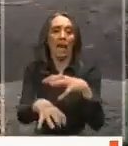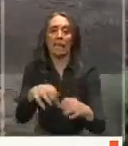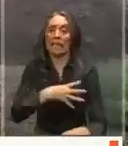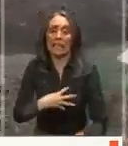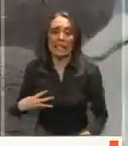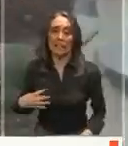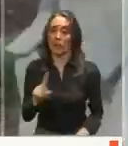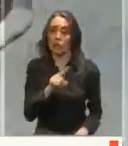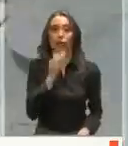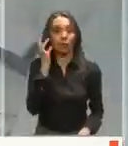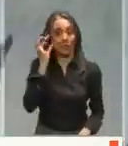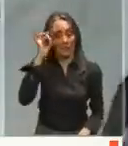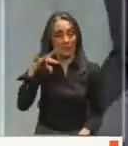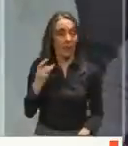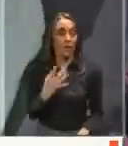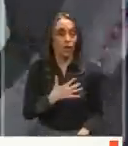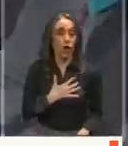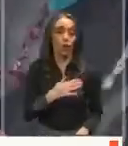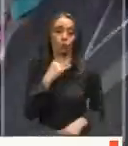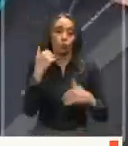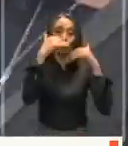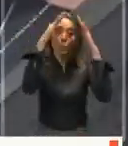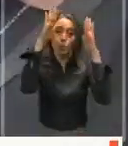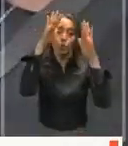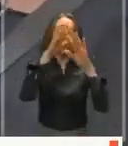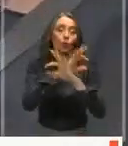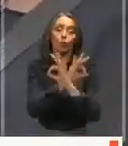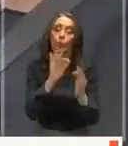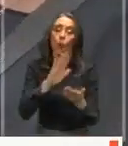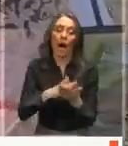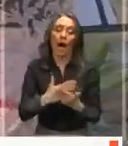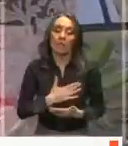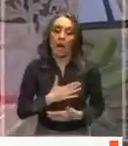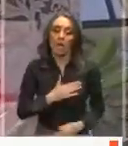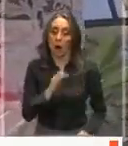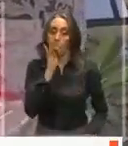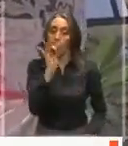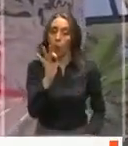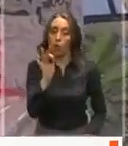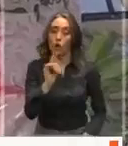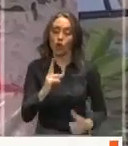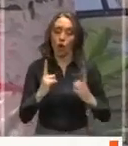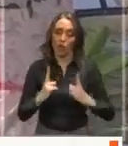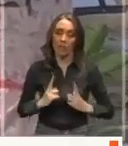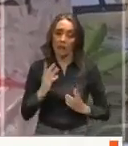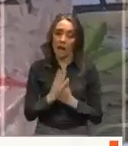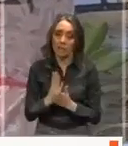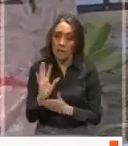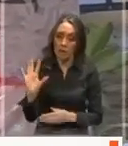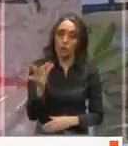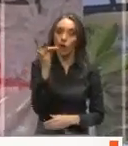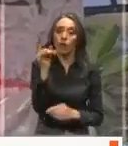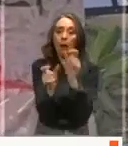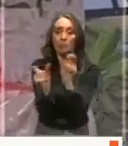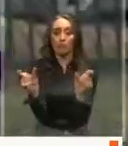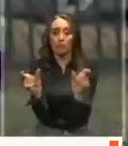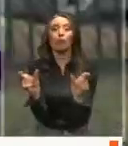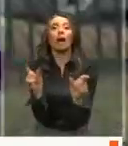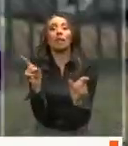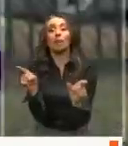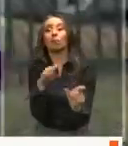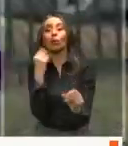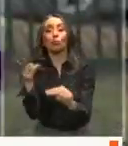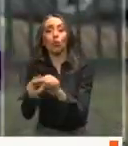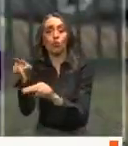Torres sabe que el dolor de perderla no sanará nunca, pero se juraron no descansar hasta que los responsables de su muerte enfrentaran a la justicia. Se